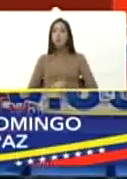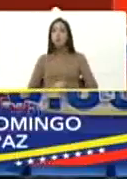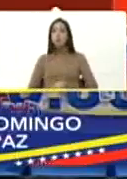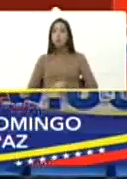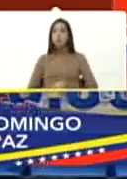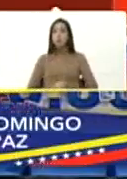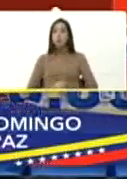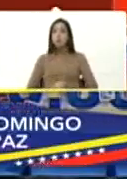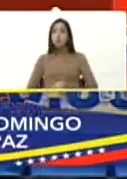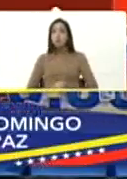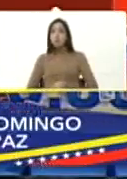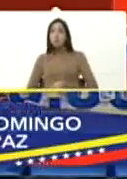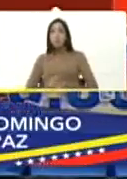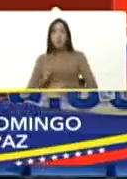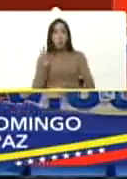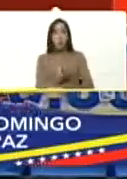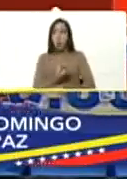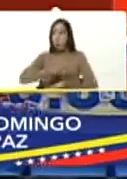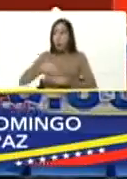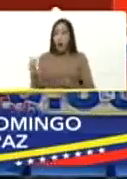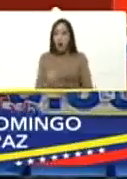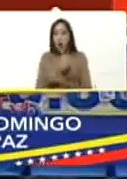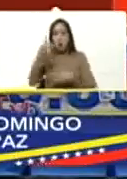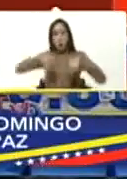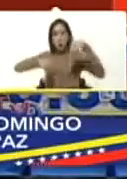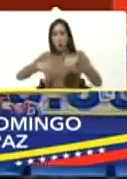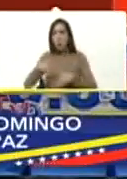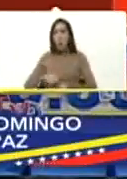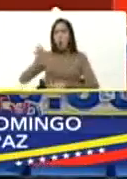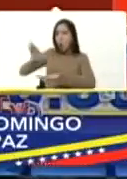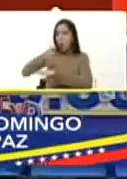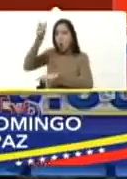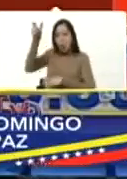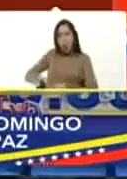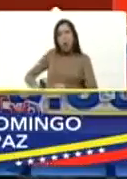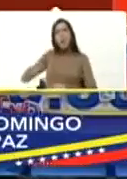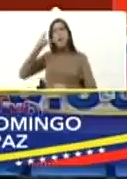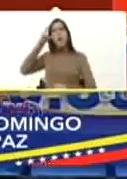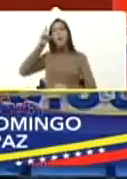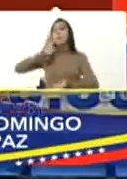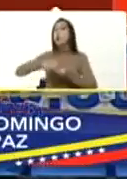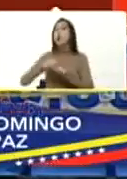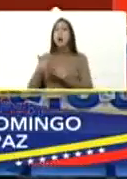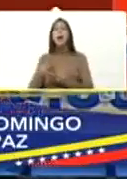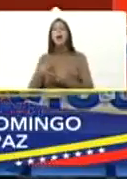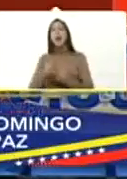un fraude. Le robaron las elecciones. Y culpó a Joe Biden de haberle robado las elecciones.